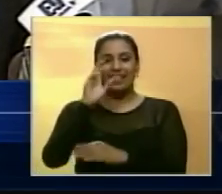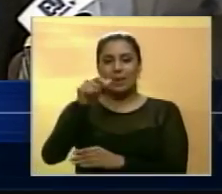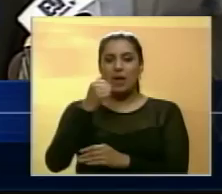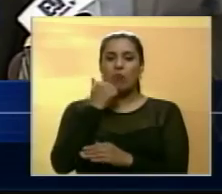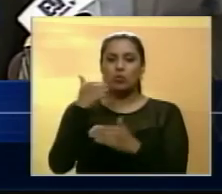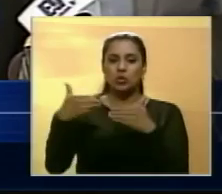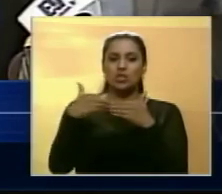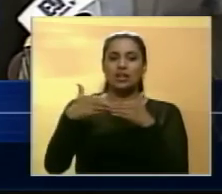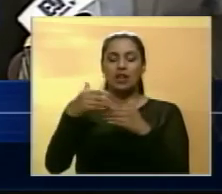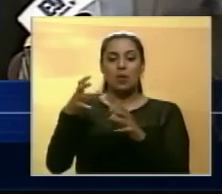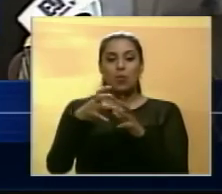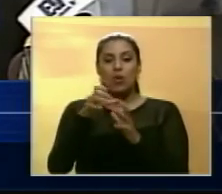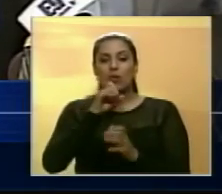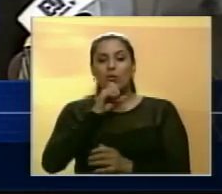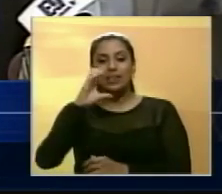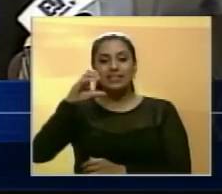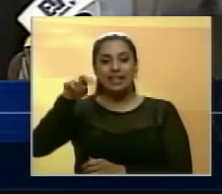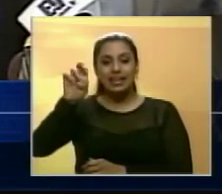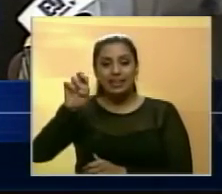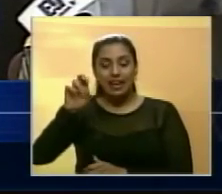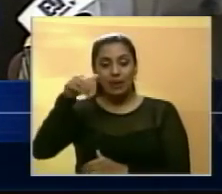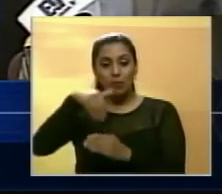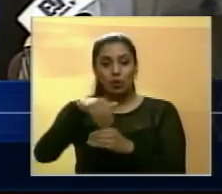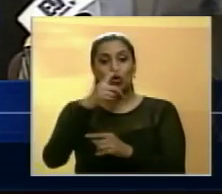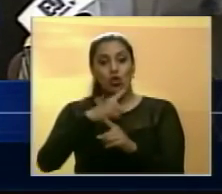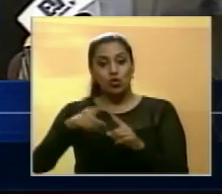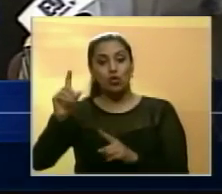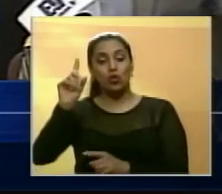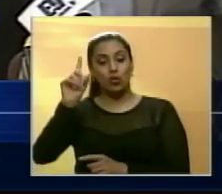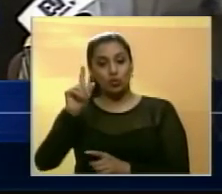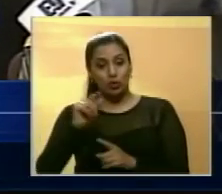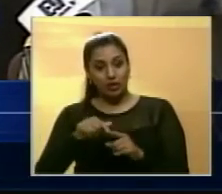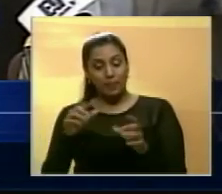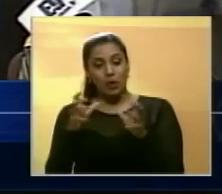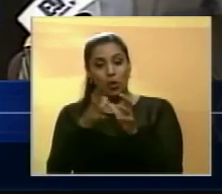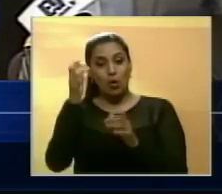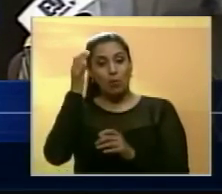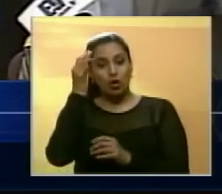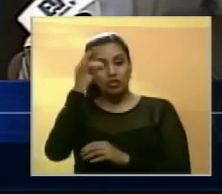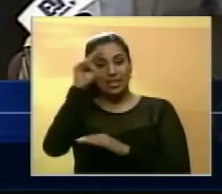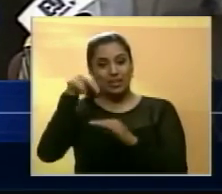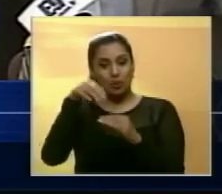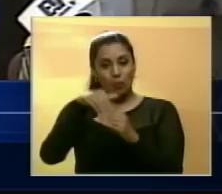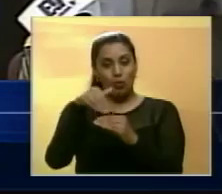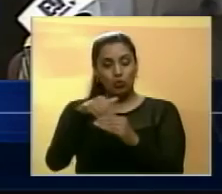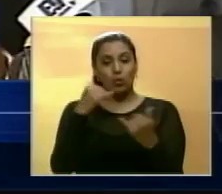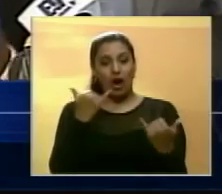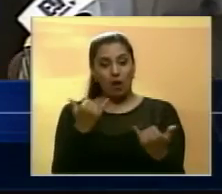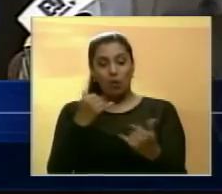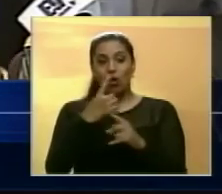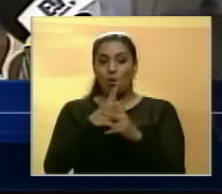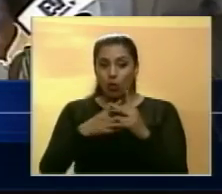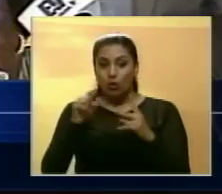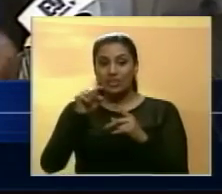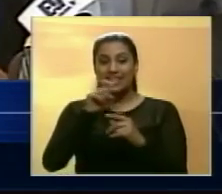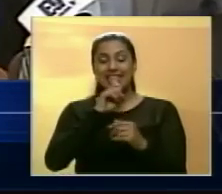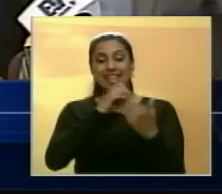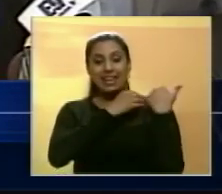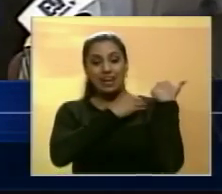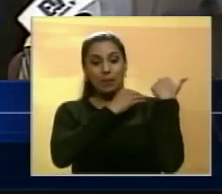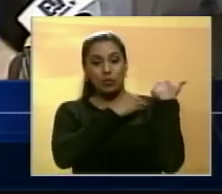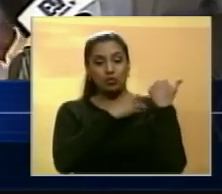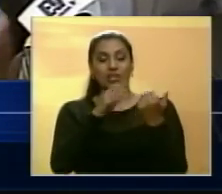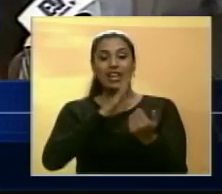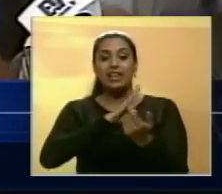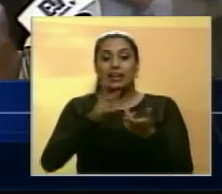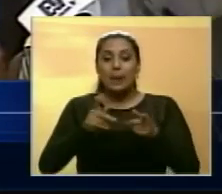la Sala Electoral y, por supuesto, del Consejo Nacional Electoral. No obstante que este órgano legislativo